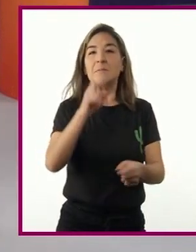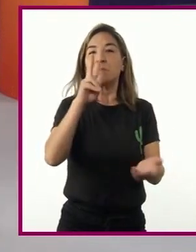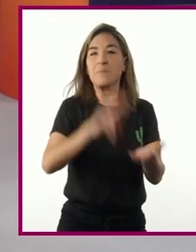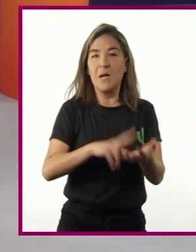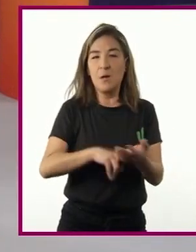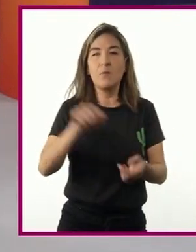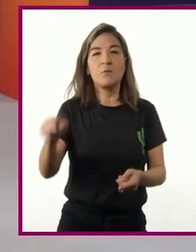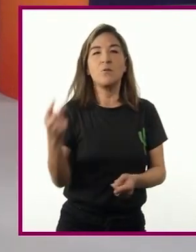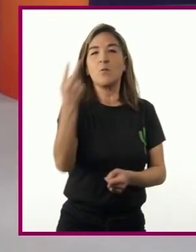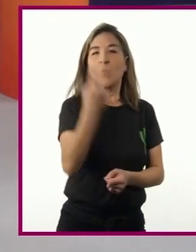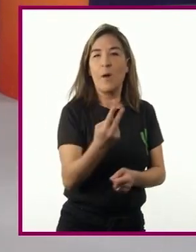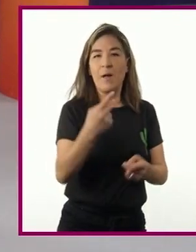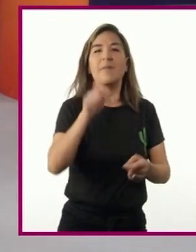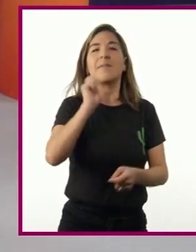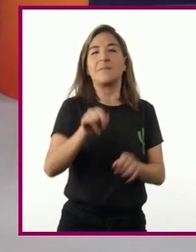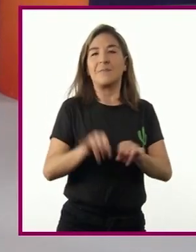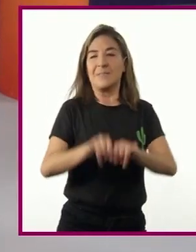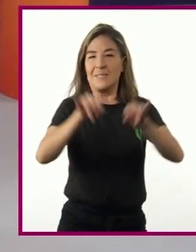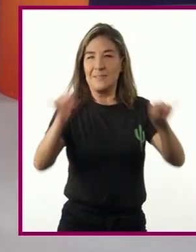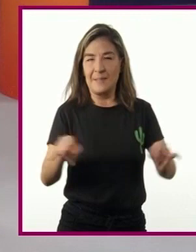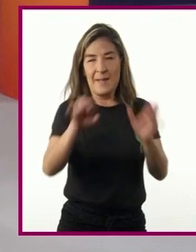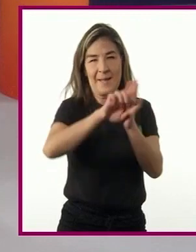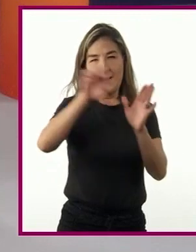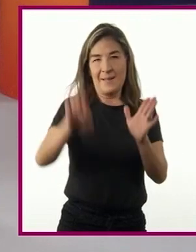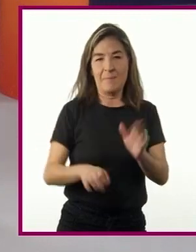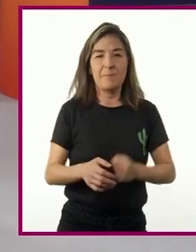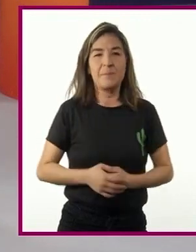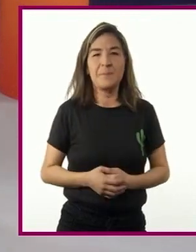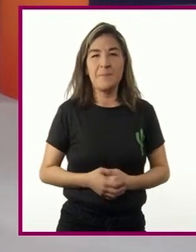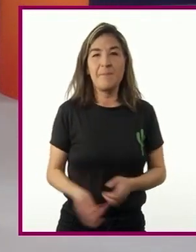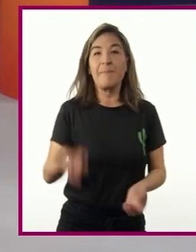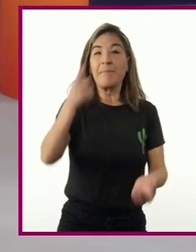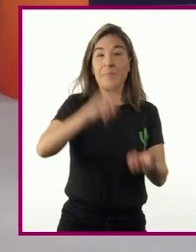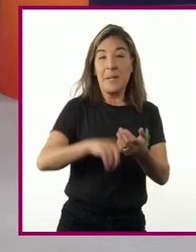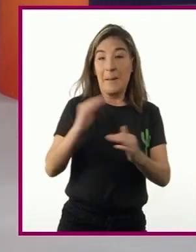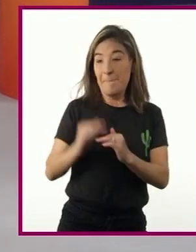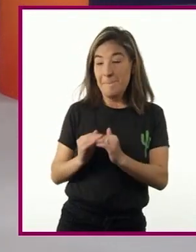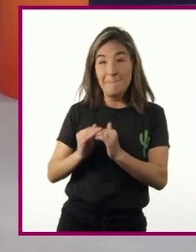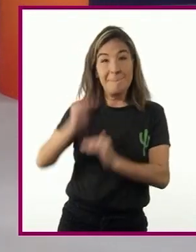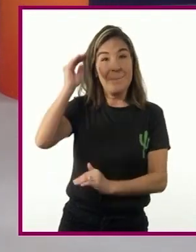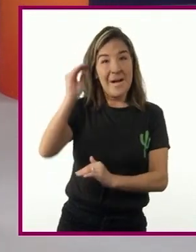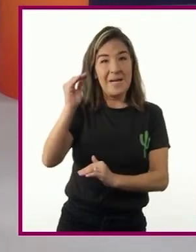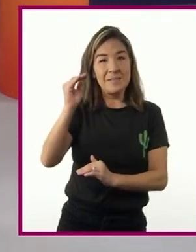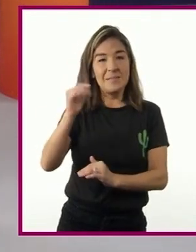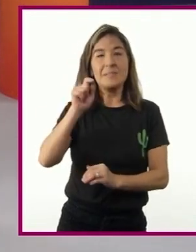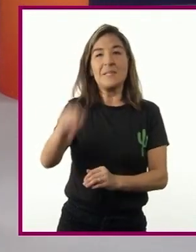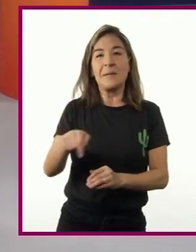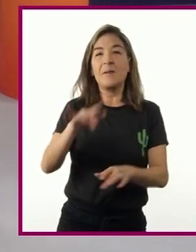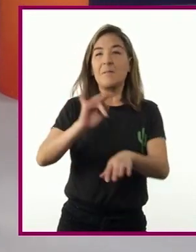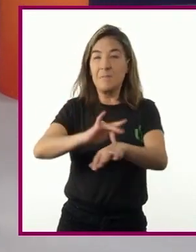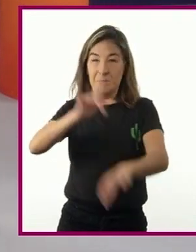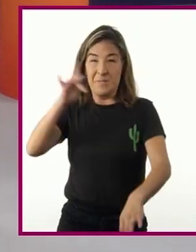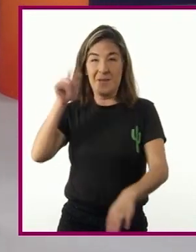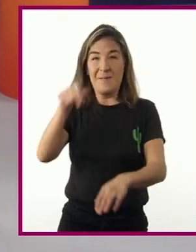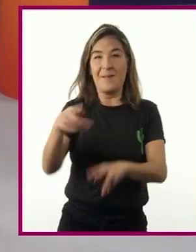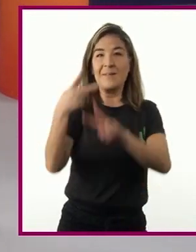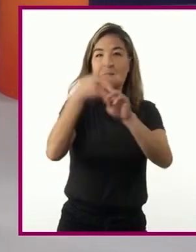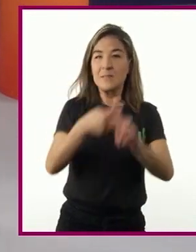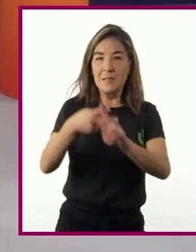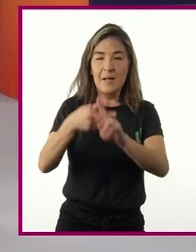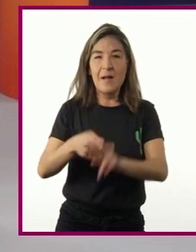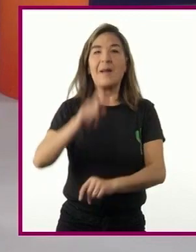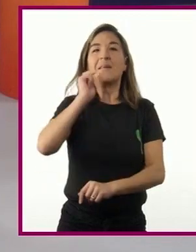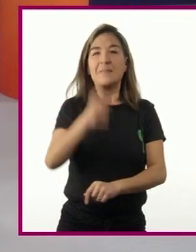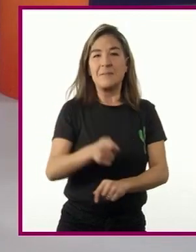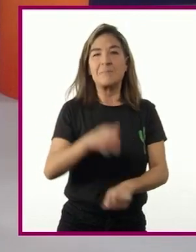al cuadrado de la distancia, es decir, mientras mayor sea el brillo de la estrella, se